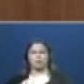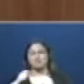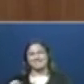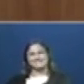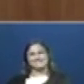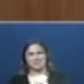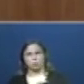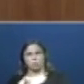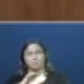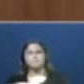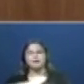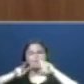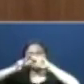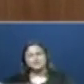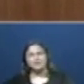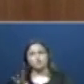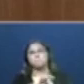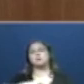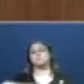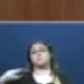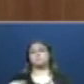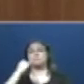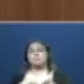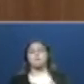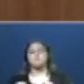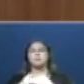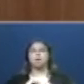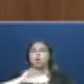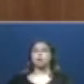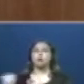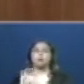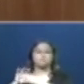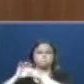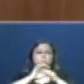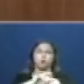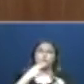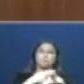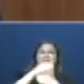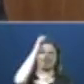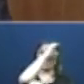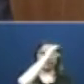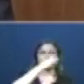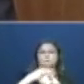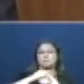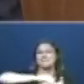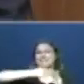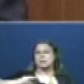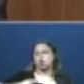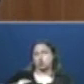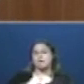investigación e Innovación que englobará toda nuestra política de ciencia y tecnología incluidos los